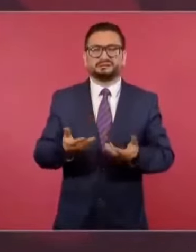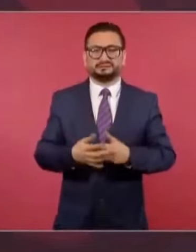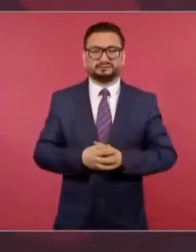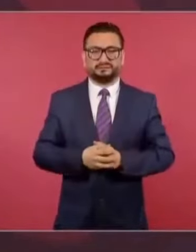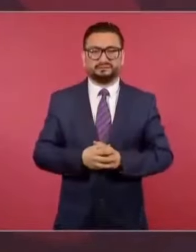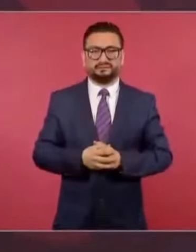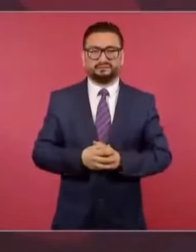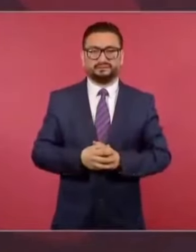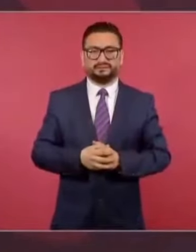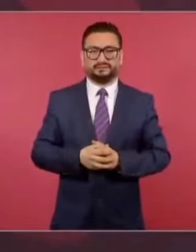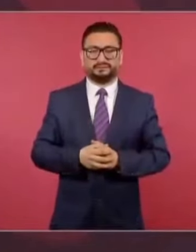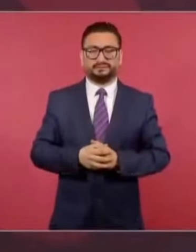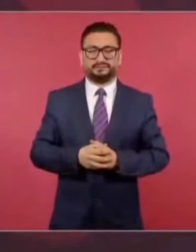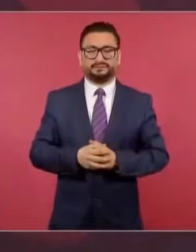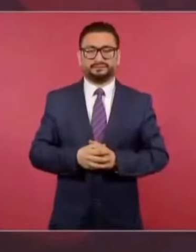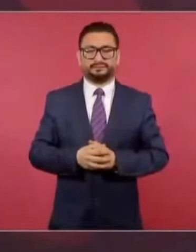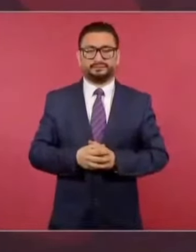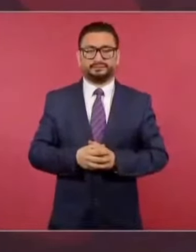era que